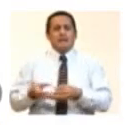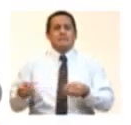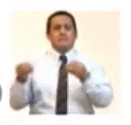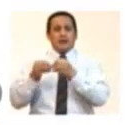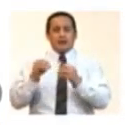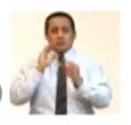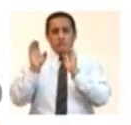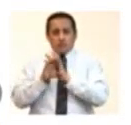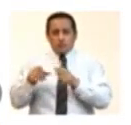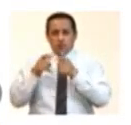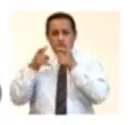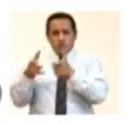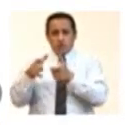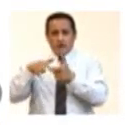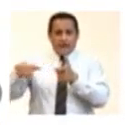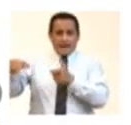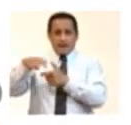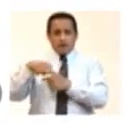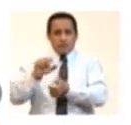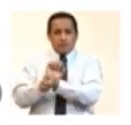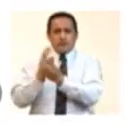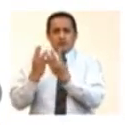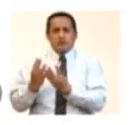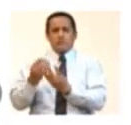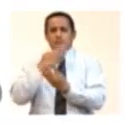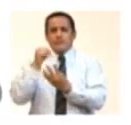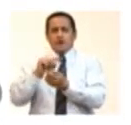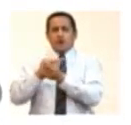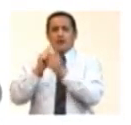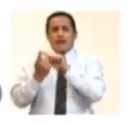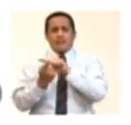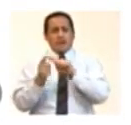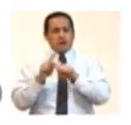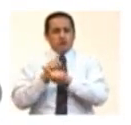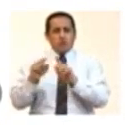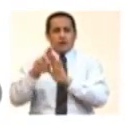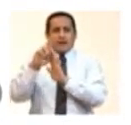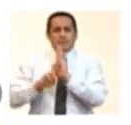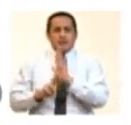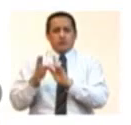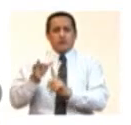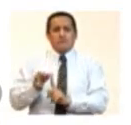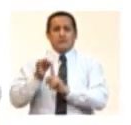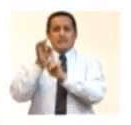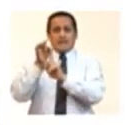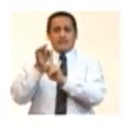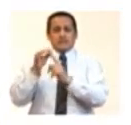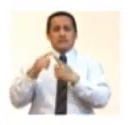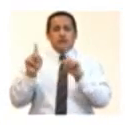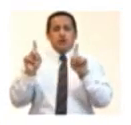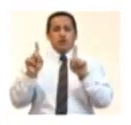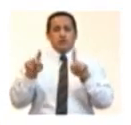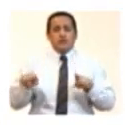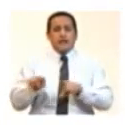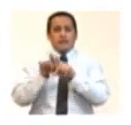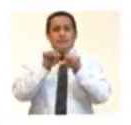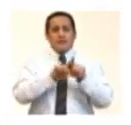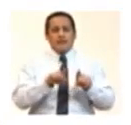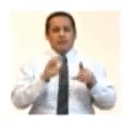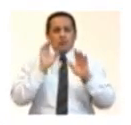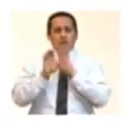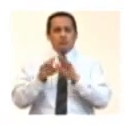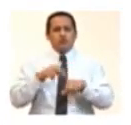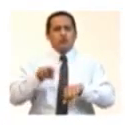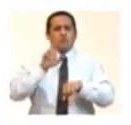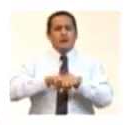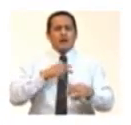que más bien las condiciones de reclusión estén amparadas no bajo este reglamento especial de la base naval, sino bajo